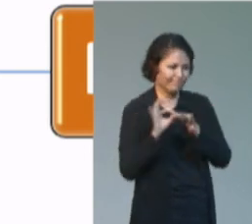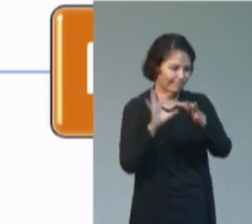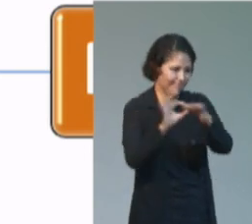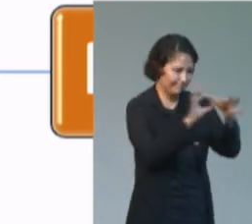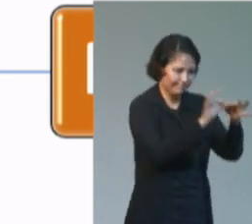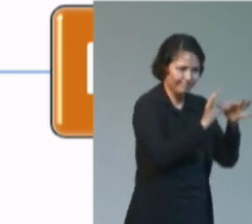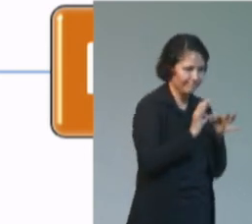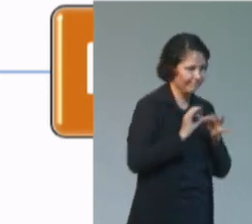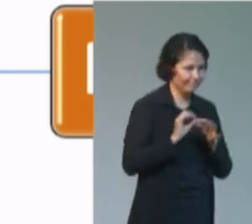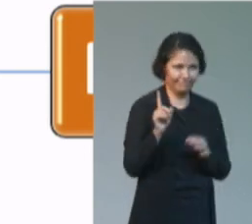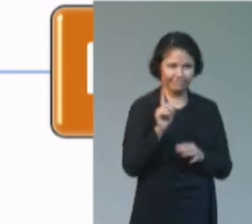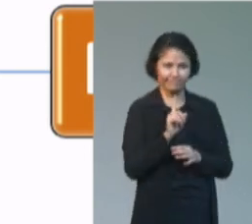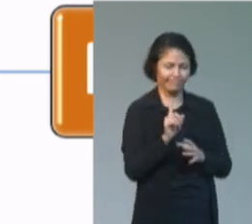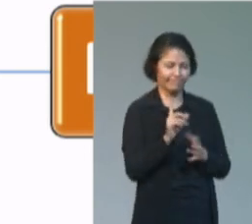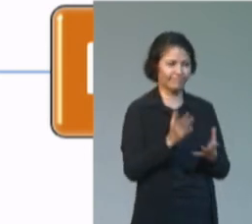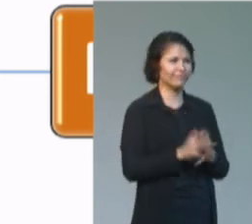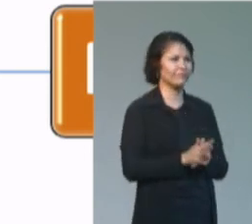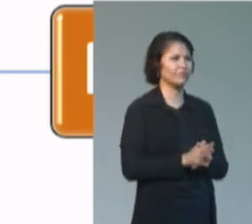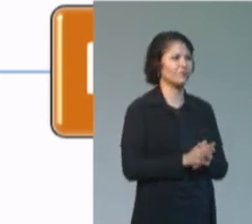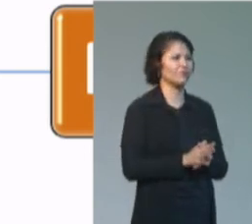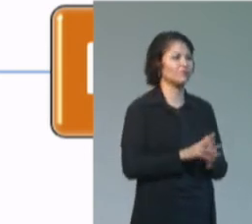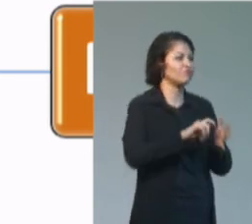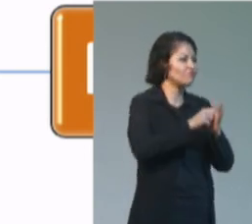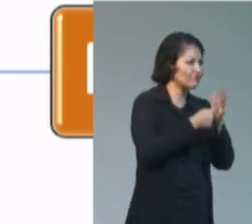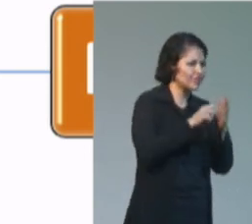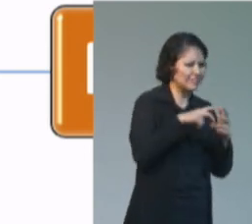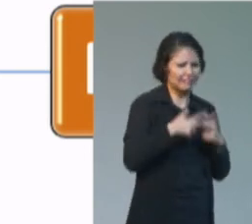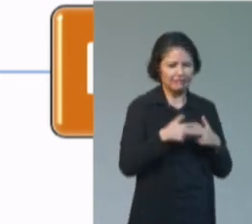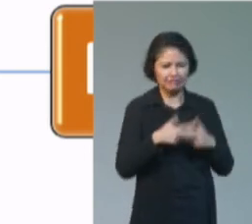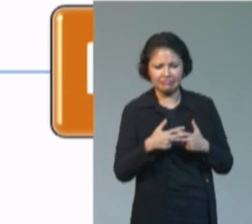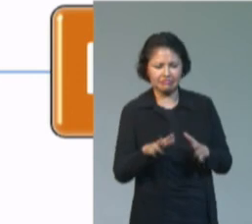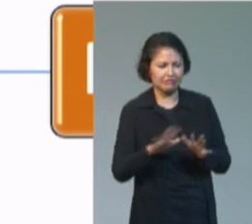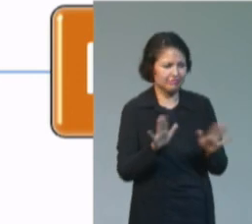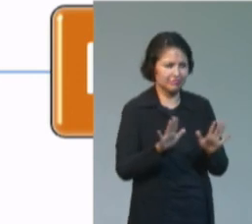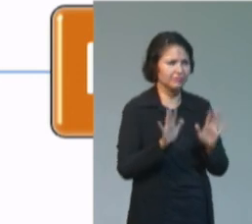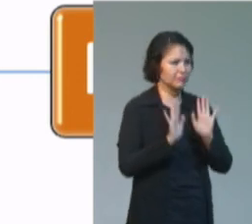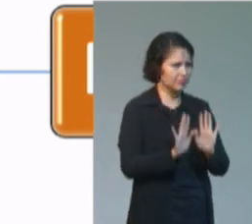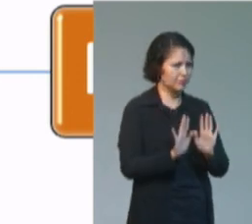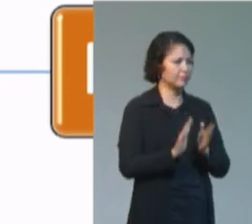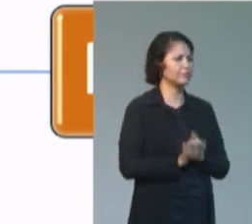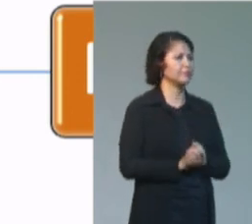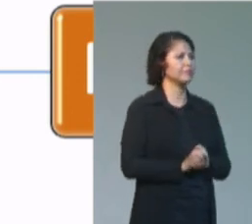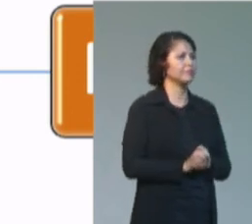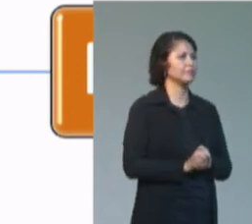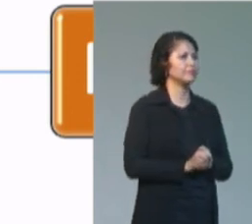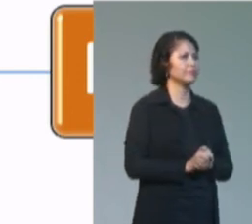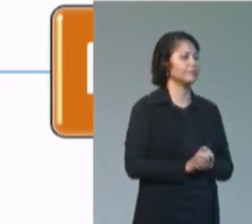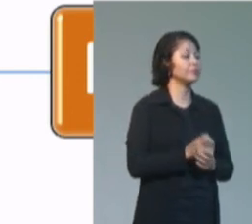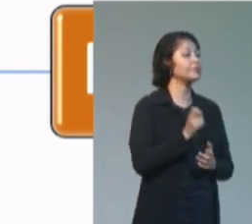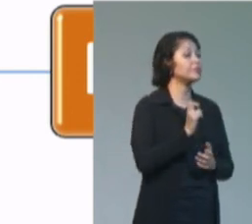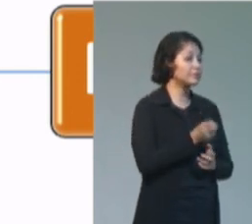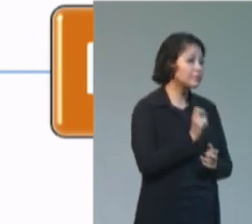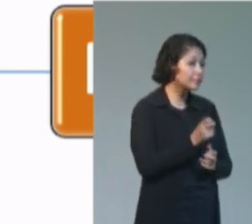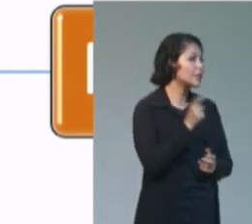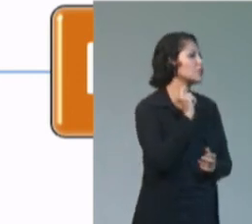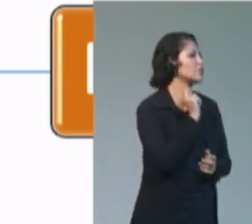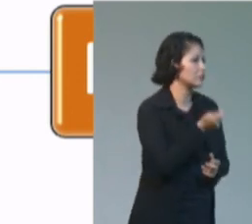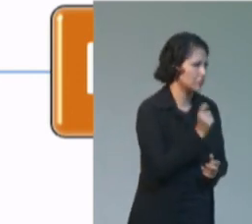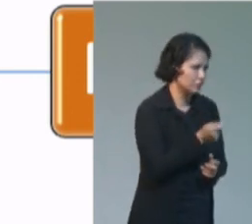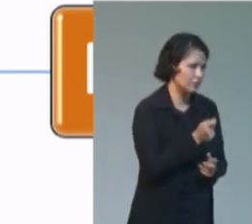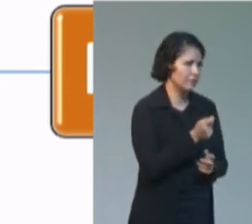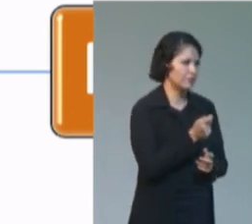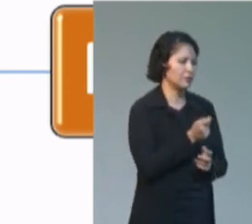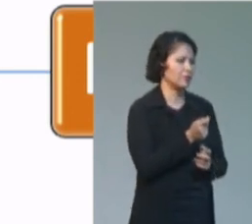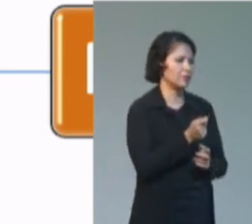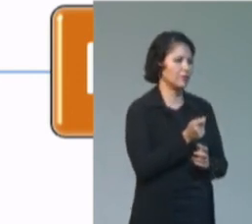plataformas de teleformación con todas las herramientas que nos permite la web 2.0 sino que más bien es un cambio que